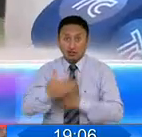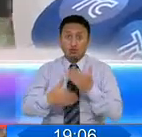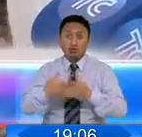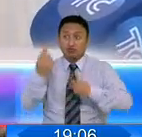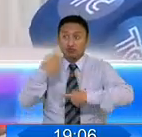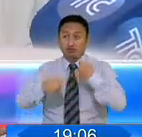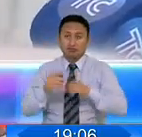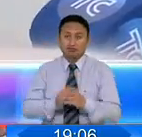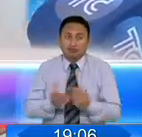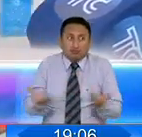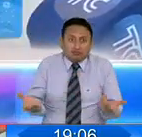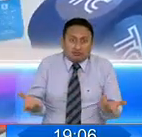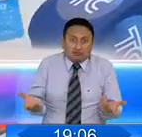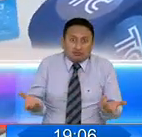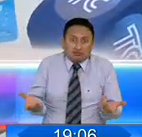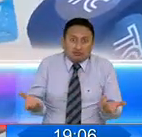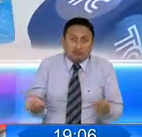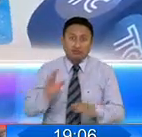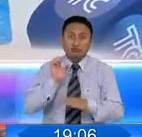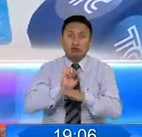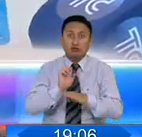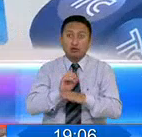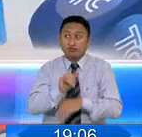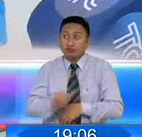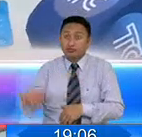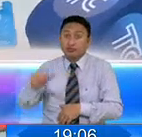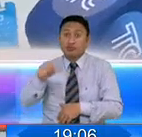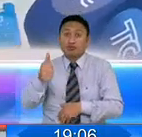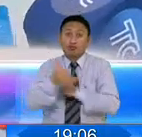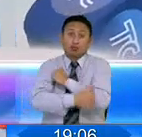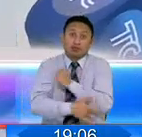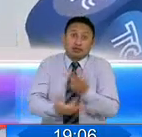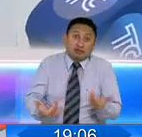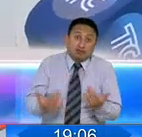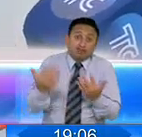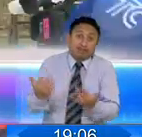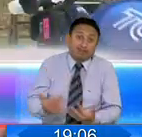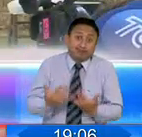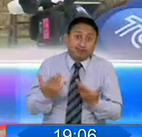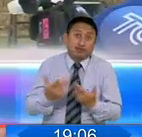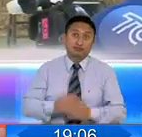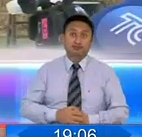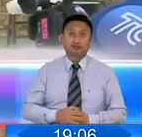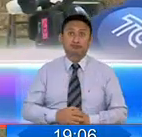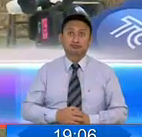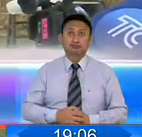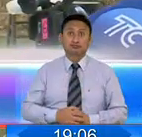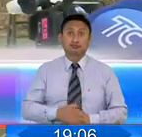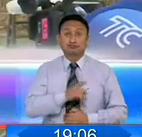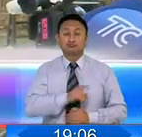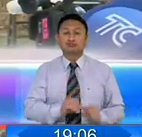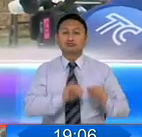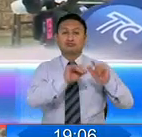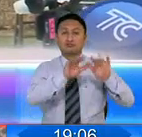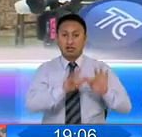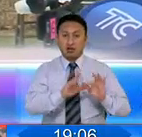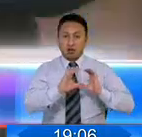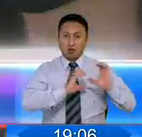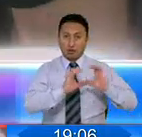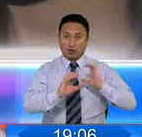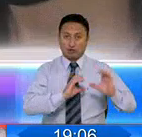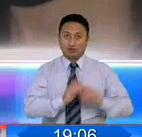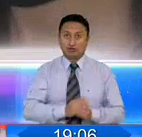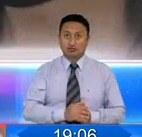Entonces, en relación a eso, pues Ecuador está igual que los otros países. Estamos todos a la fila. A decir de la secretaria de Comunicación del